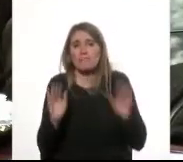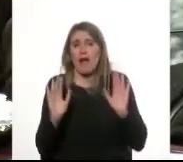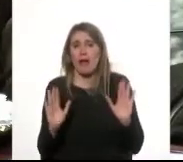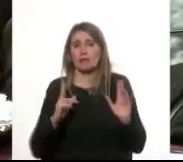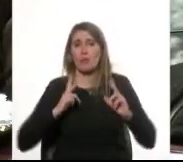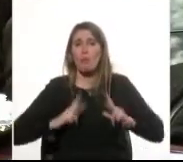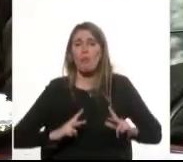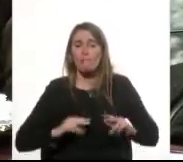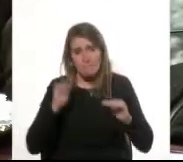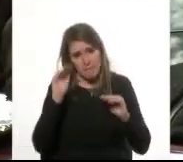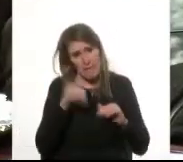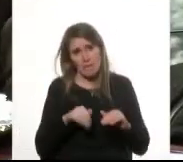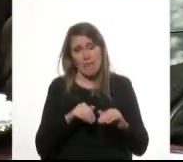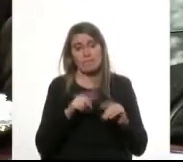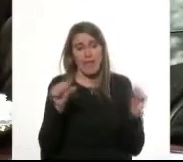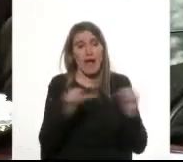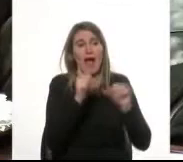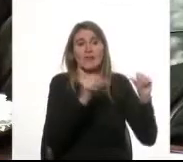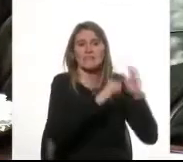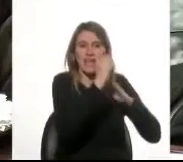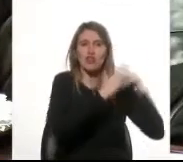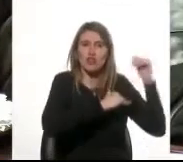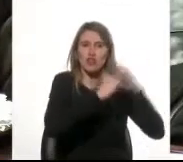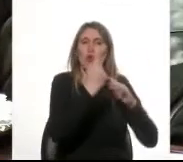Con eso estamos terminando una escuela